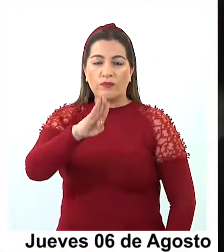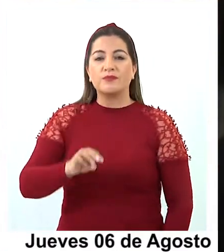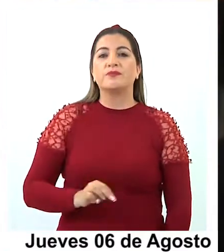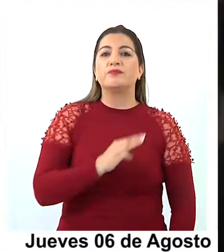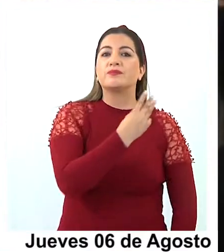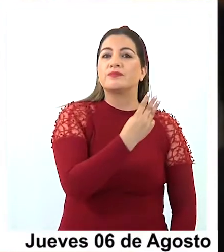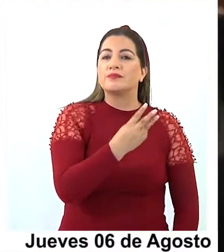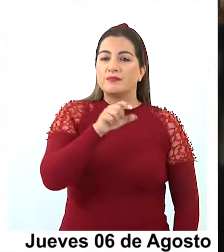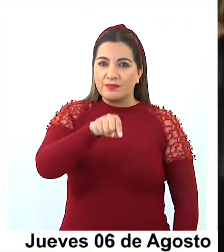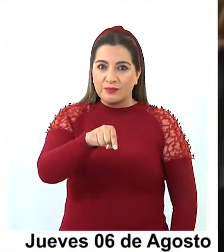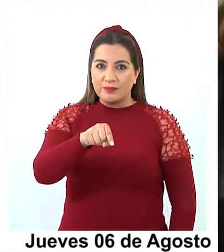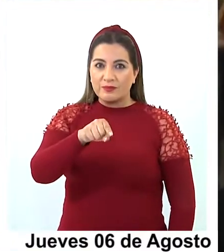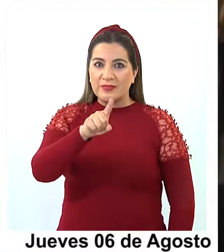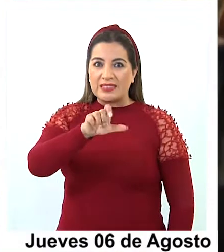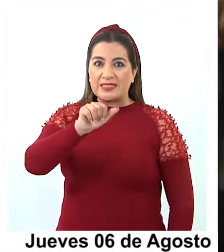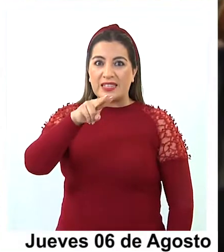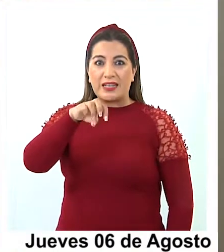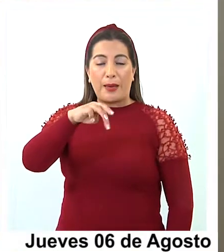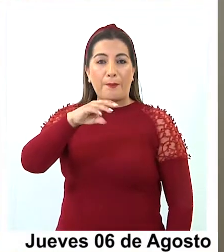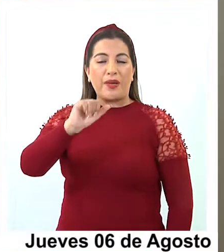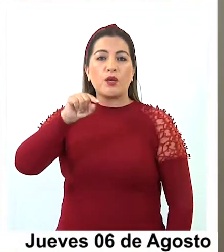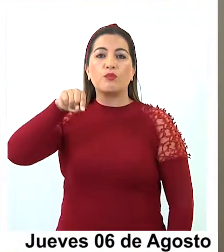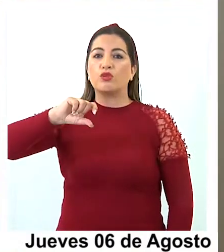de la página web